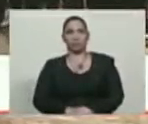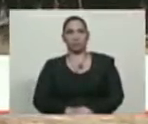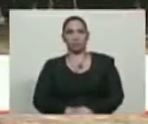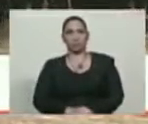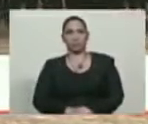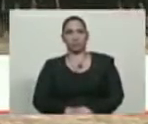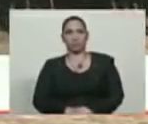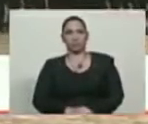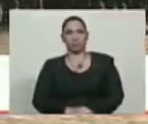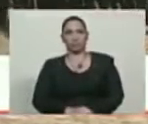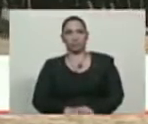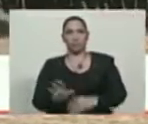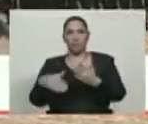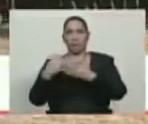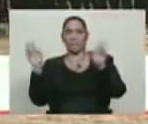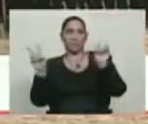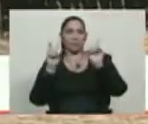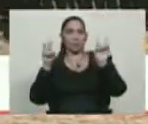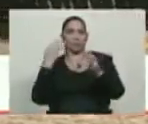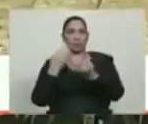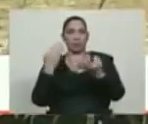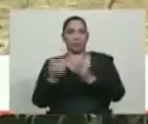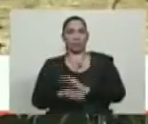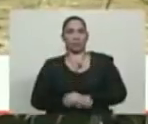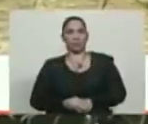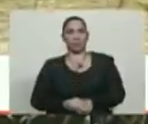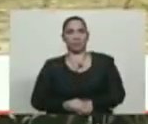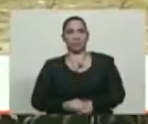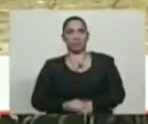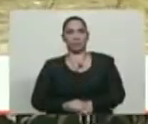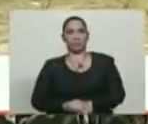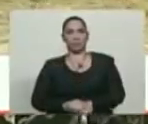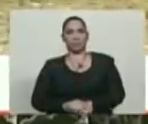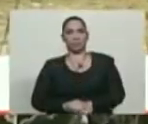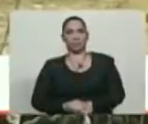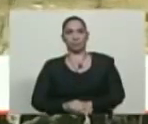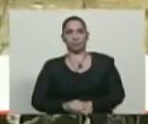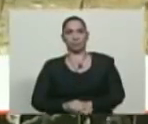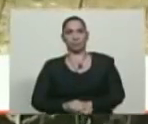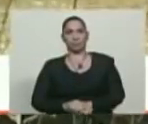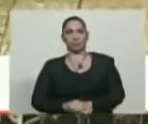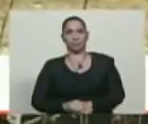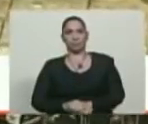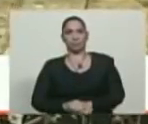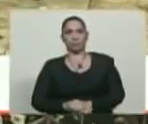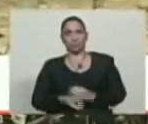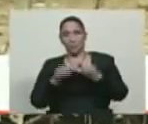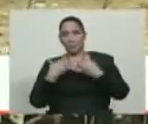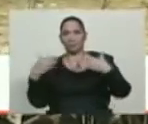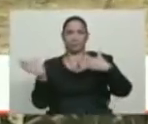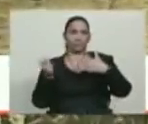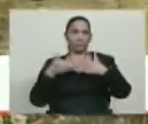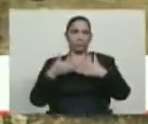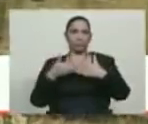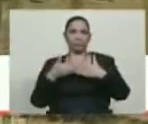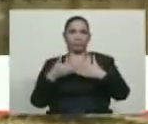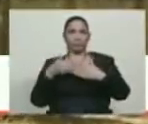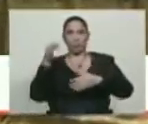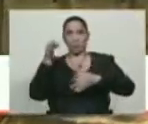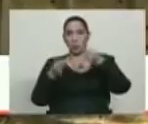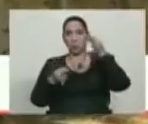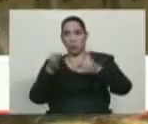¡Viviremos y venceremos! ¡Hasta la victoria siempre! ¡Venceremos! Bueno, también para culminar esta